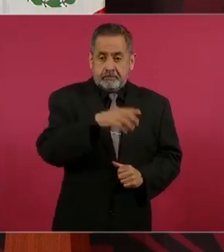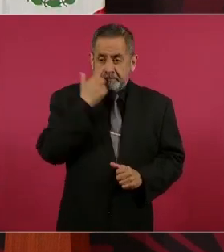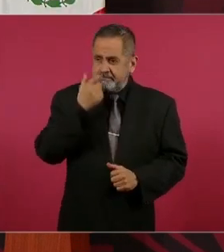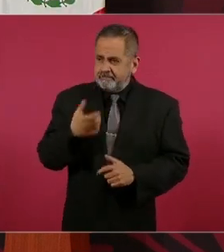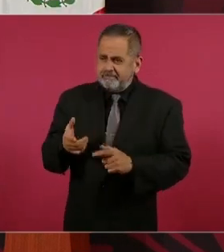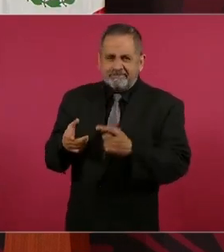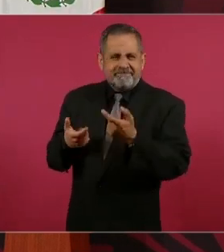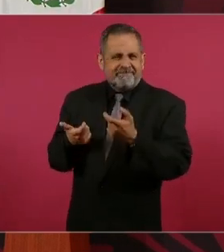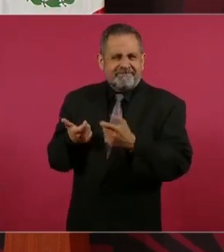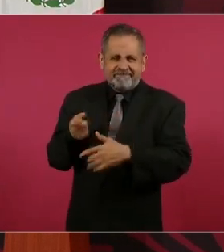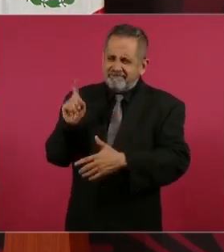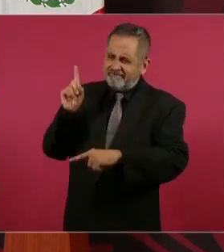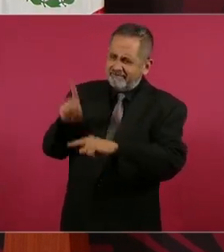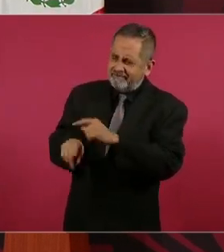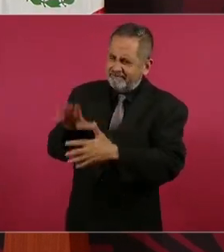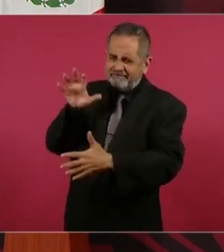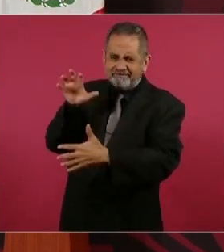robar,